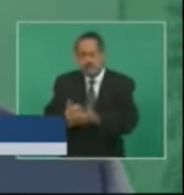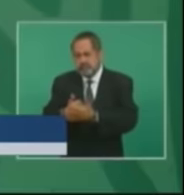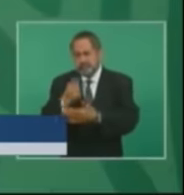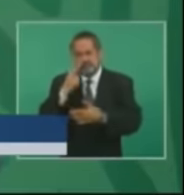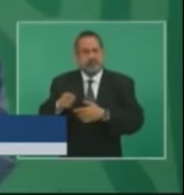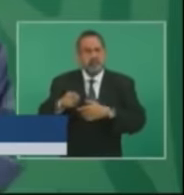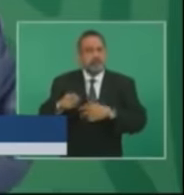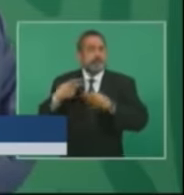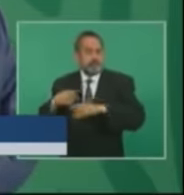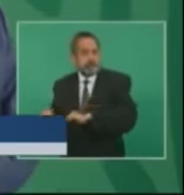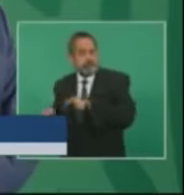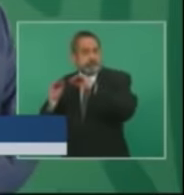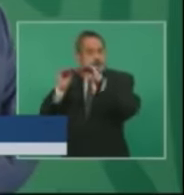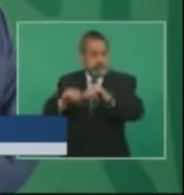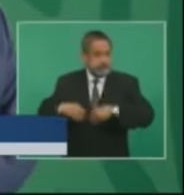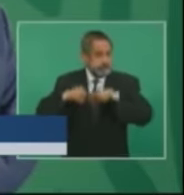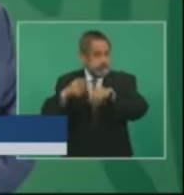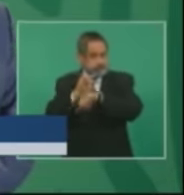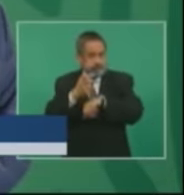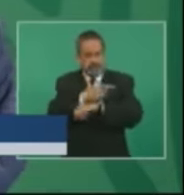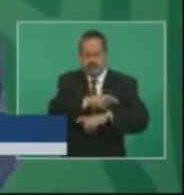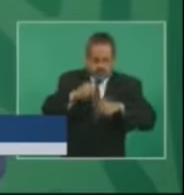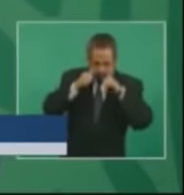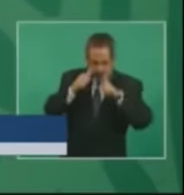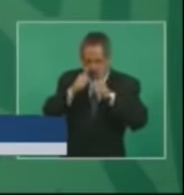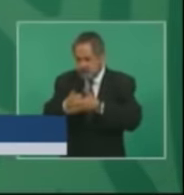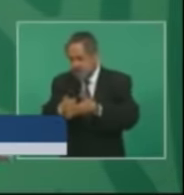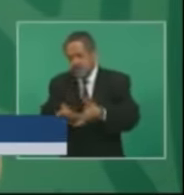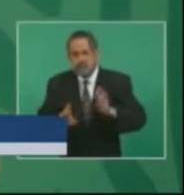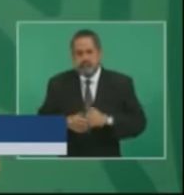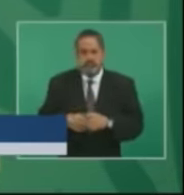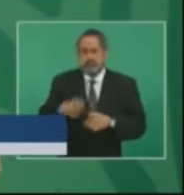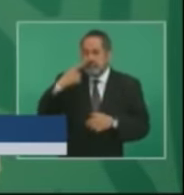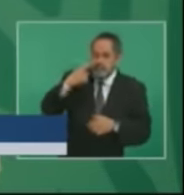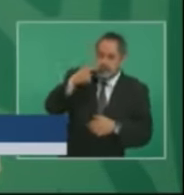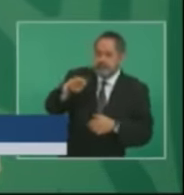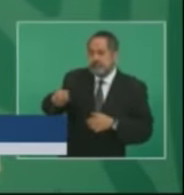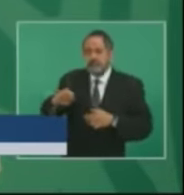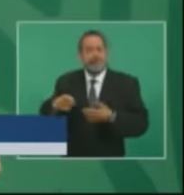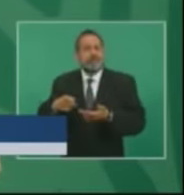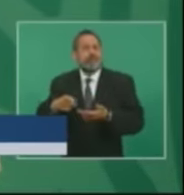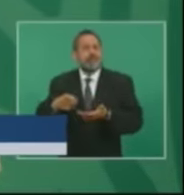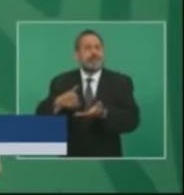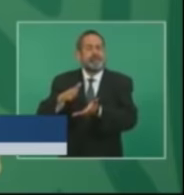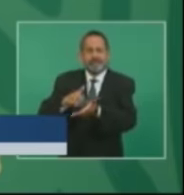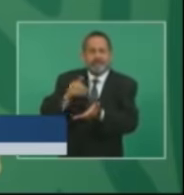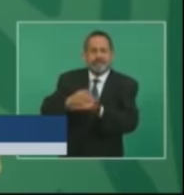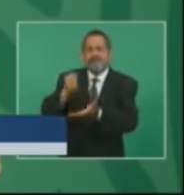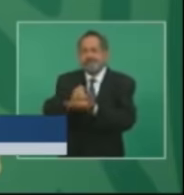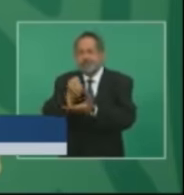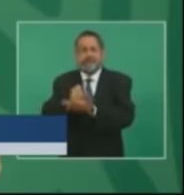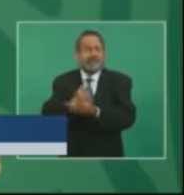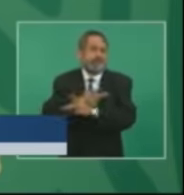lado, me parece que hay violaciones constitucionales importantes. En primer lugar, al declarar que todos estos negocios,